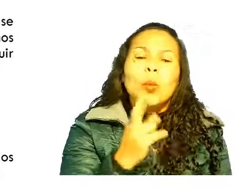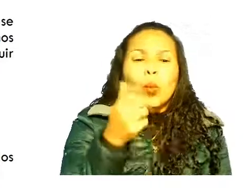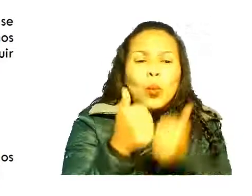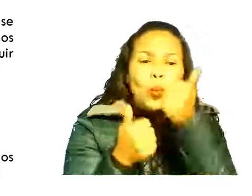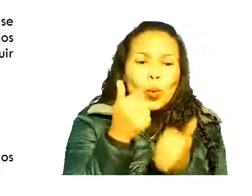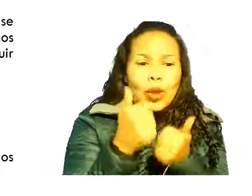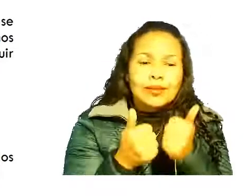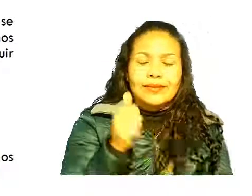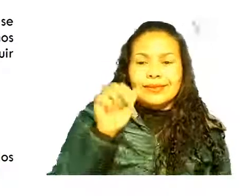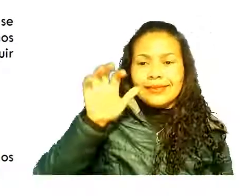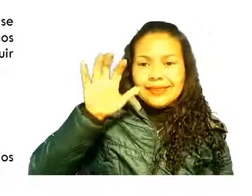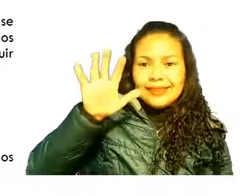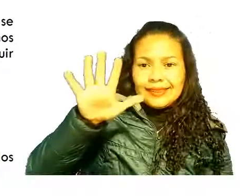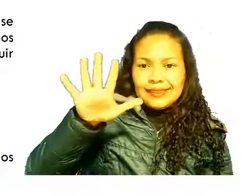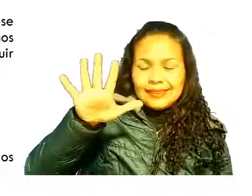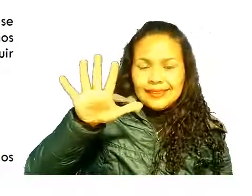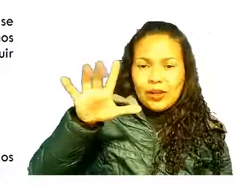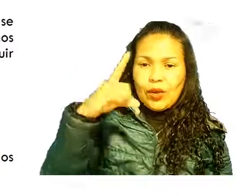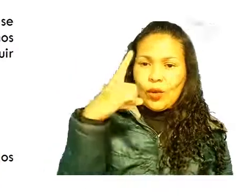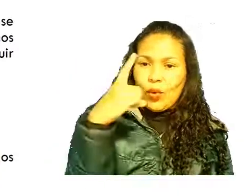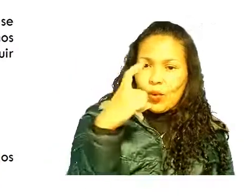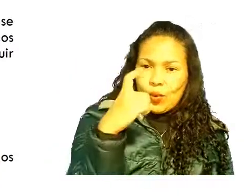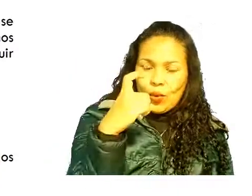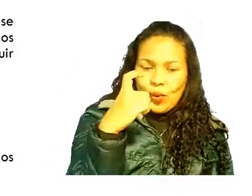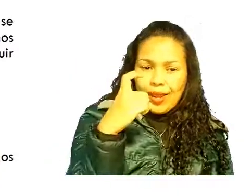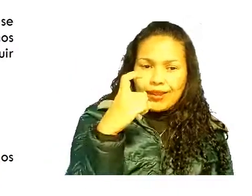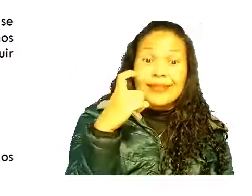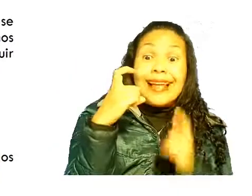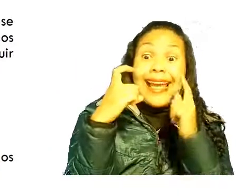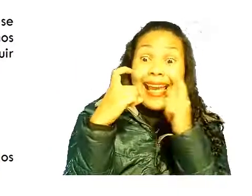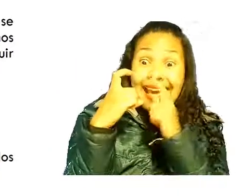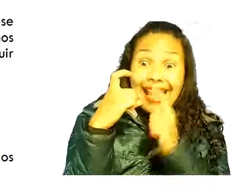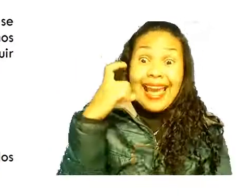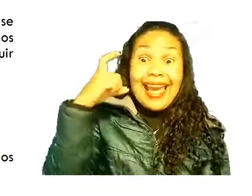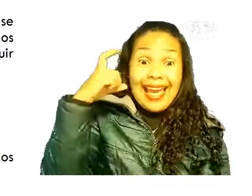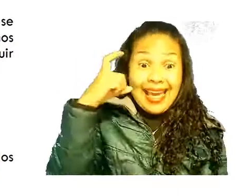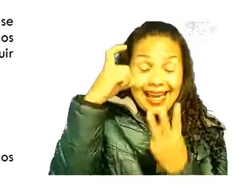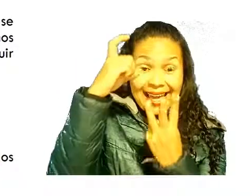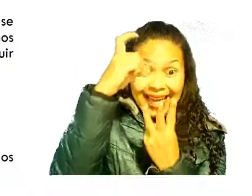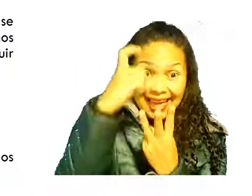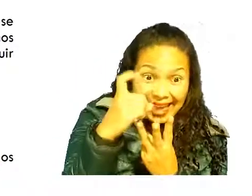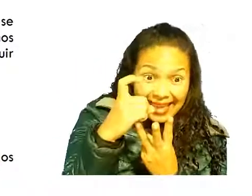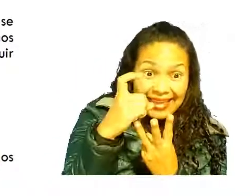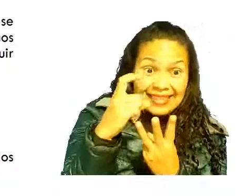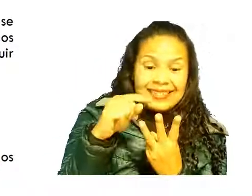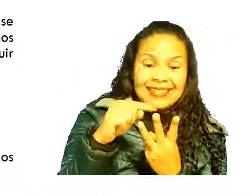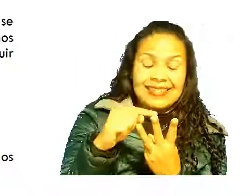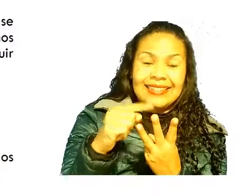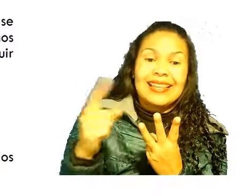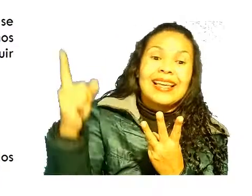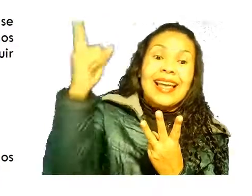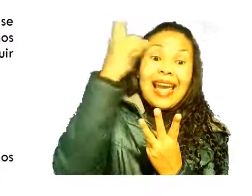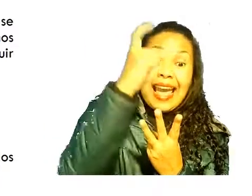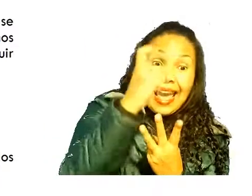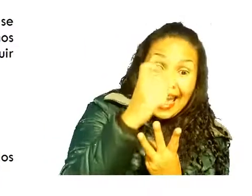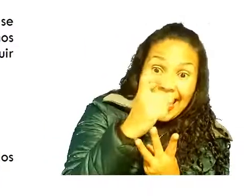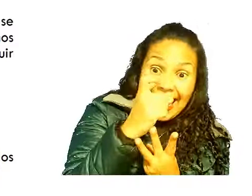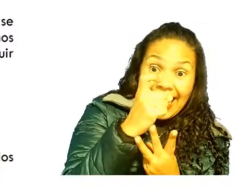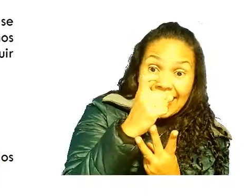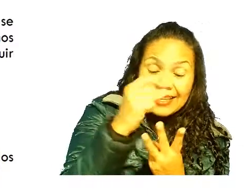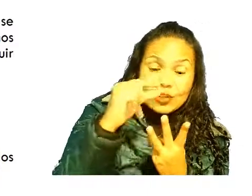factor común sería 5x. Recordemos que en este caso la letra común es x, pero